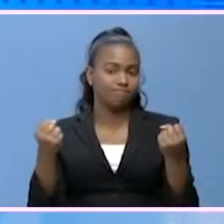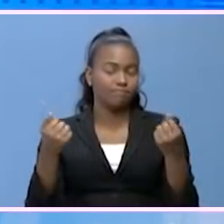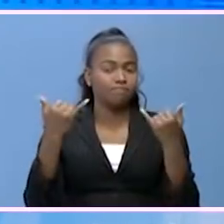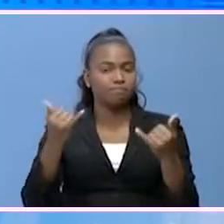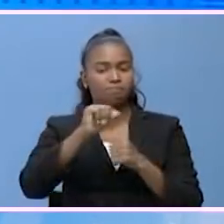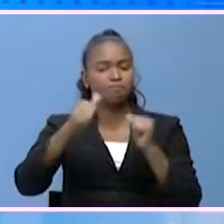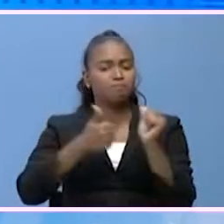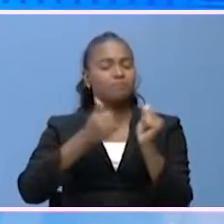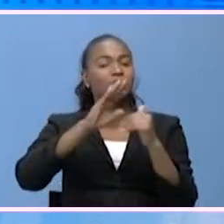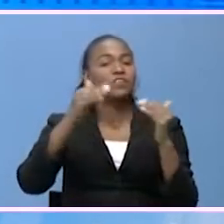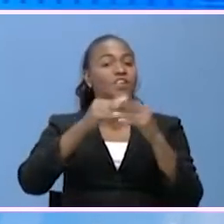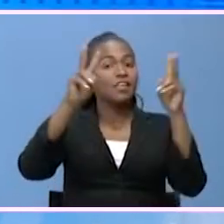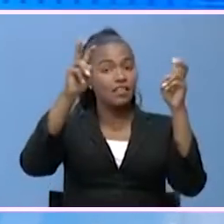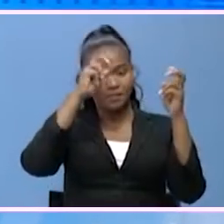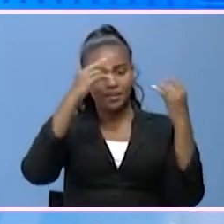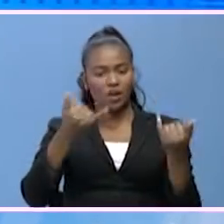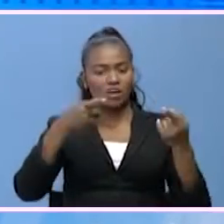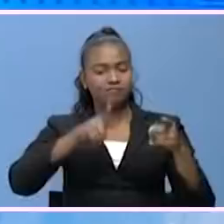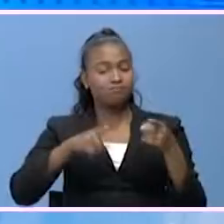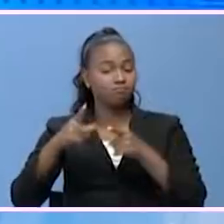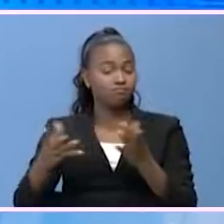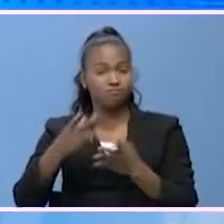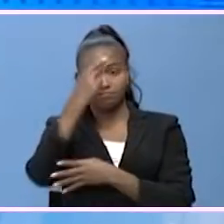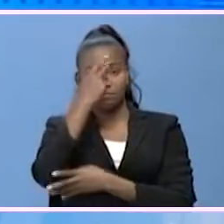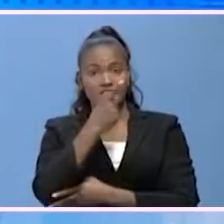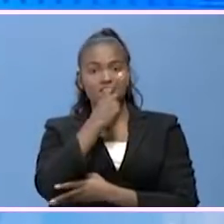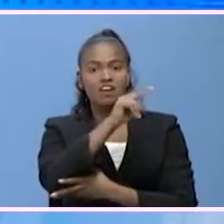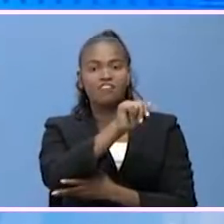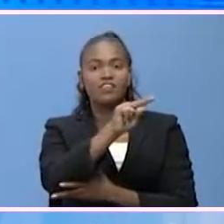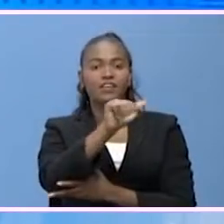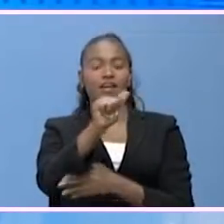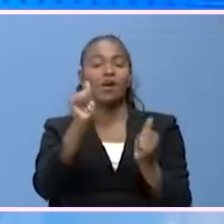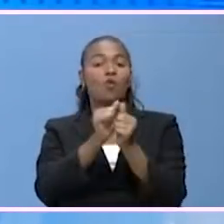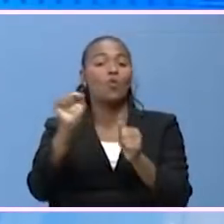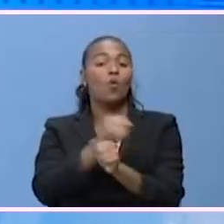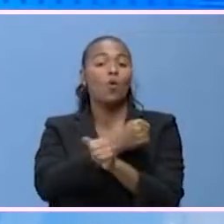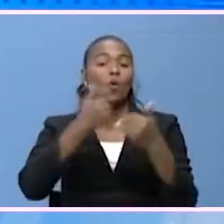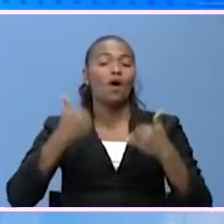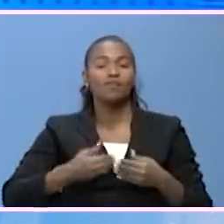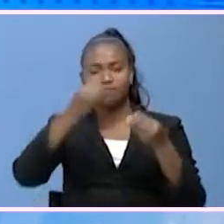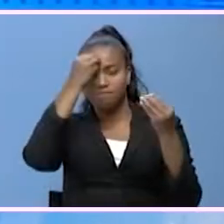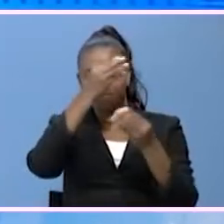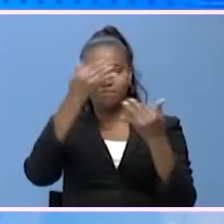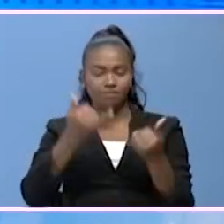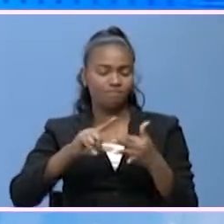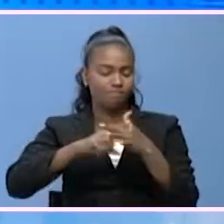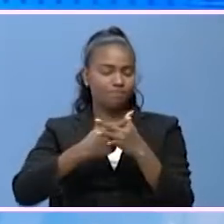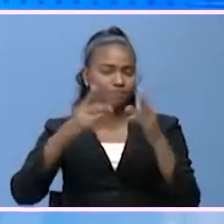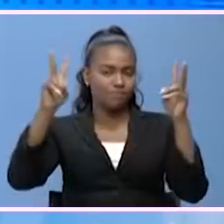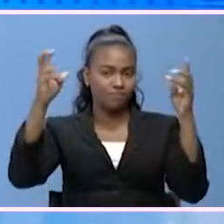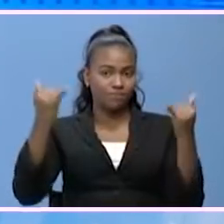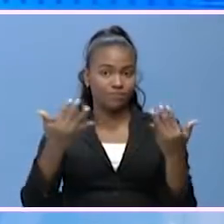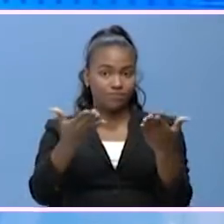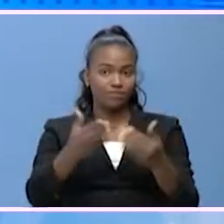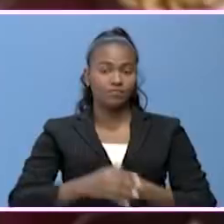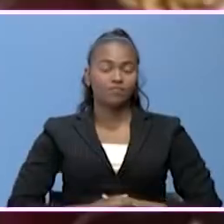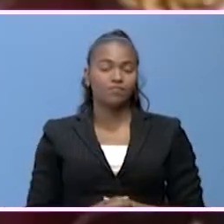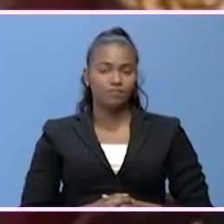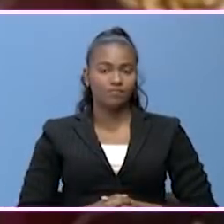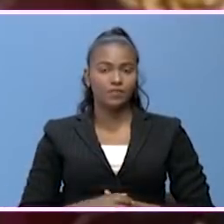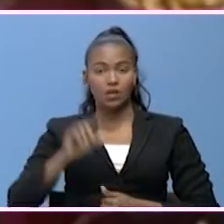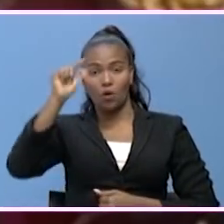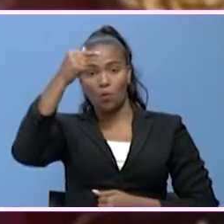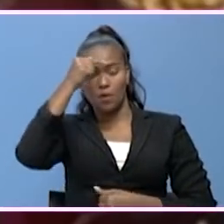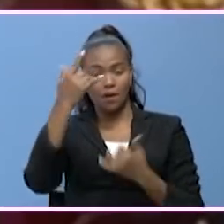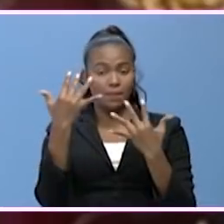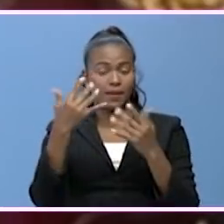es parte de las informaciones de hoy en República Dominicana. Rafaelina Bisoño y Zuleima García les acompañan. Iniciamos con los titulares. Gobierno espera